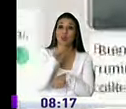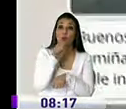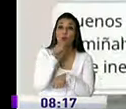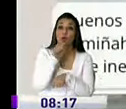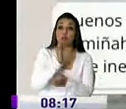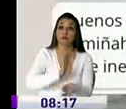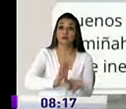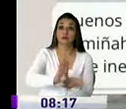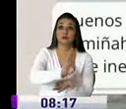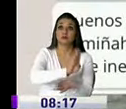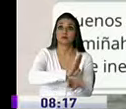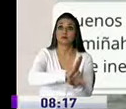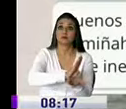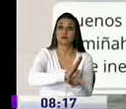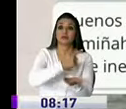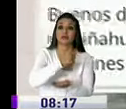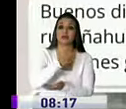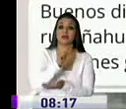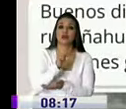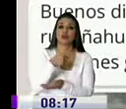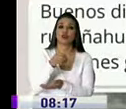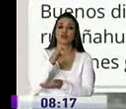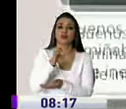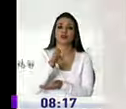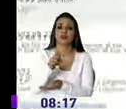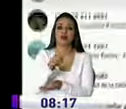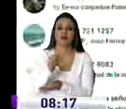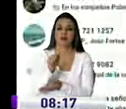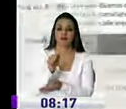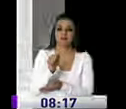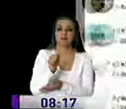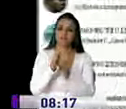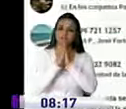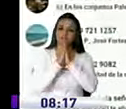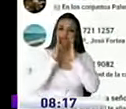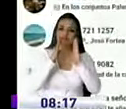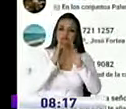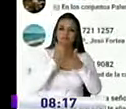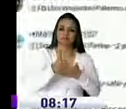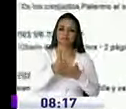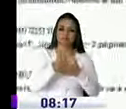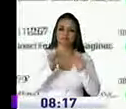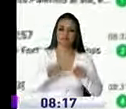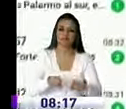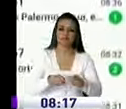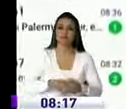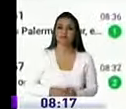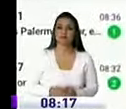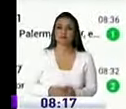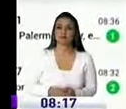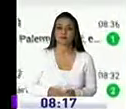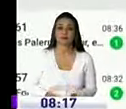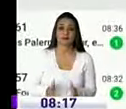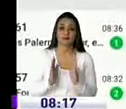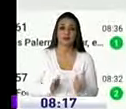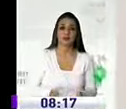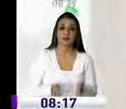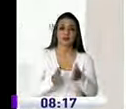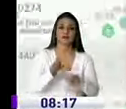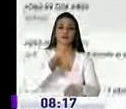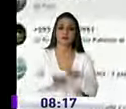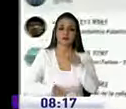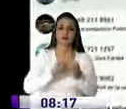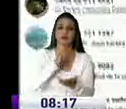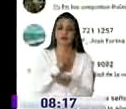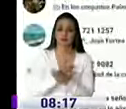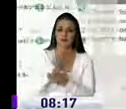barrio calle Inés Gangotena, barrio Puyuncate, a ver si les pueden ayudar, por favor, estado de las calles que vivimos, mal estado, sí, están en mal